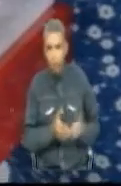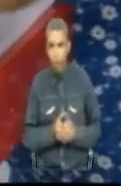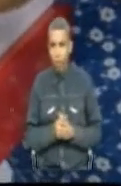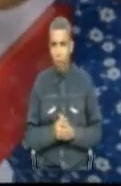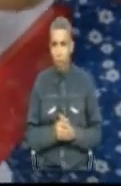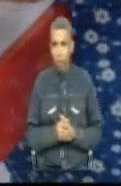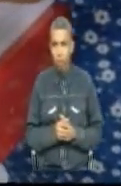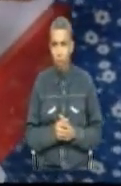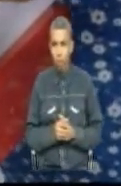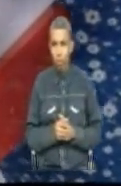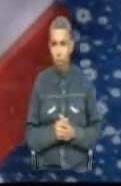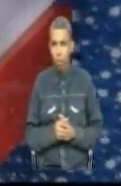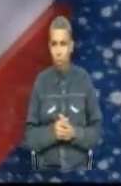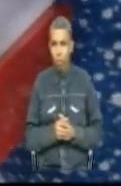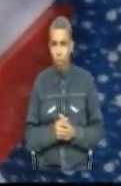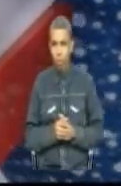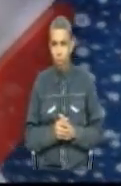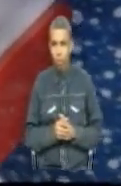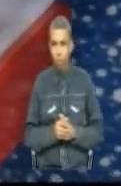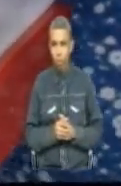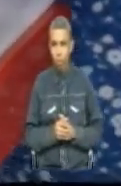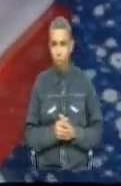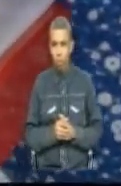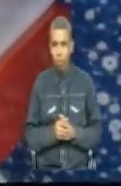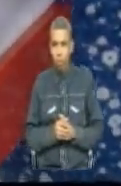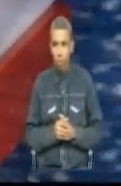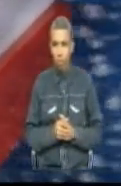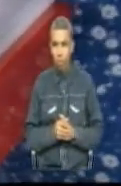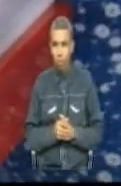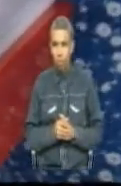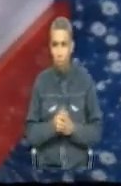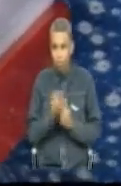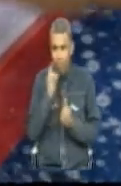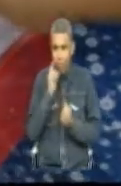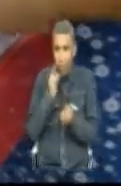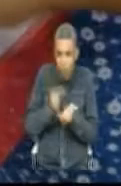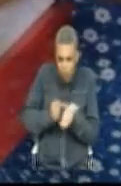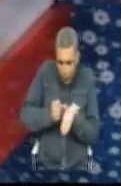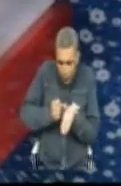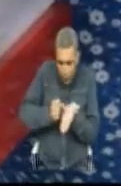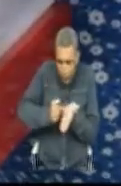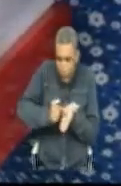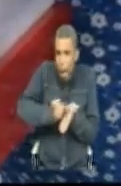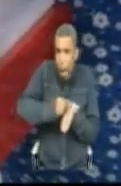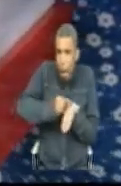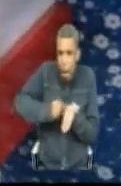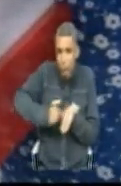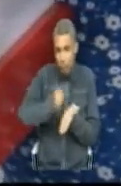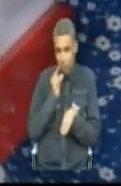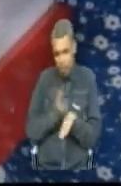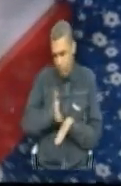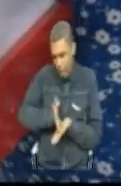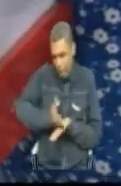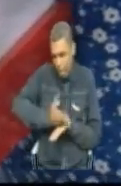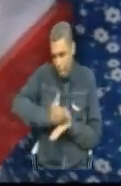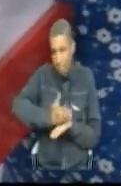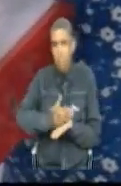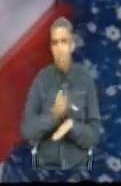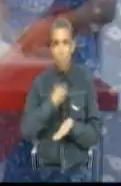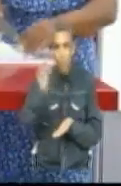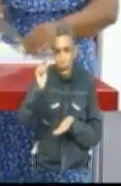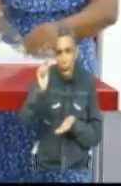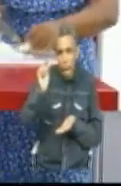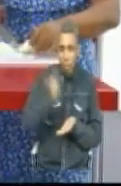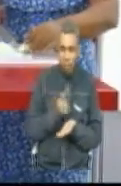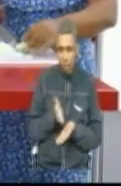corte de uno a dos por el tradicional corte en 44 vamos a cortar en cuadritos no están